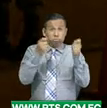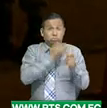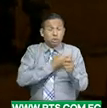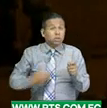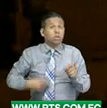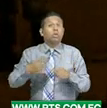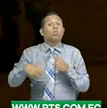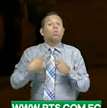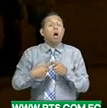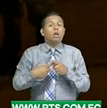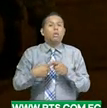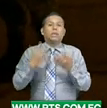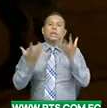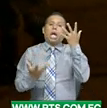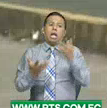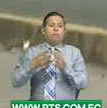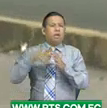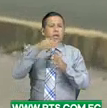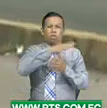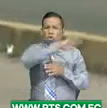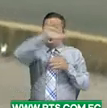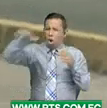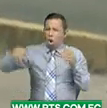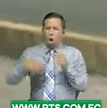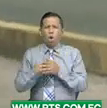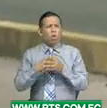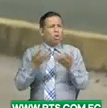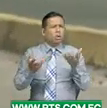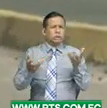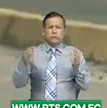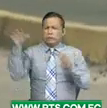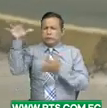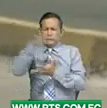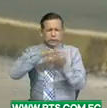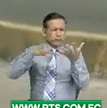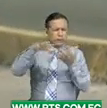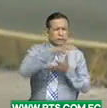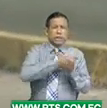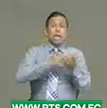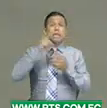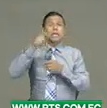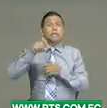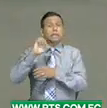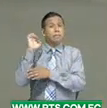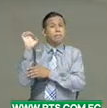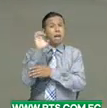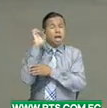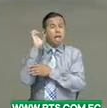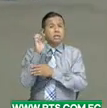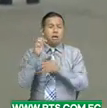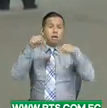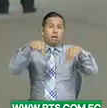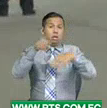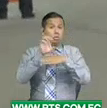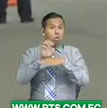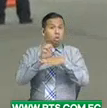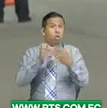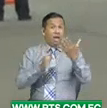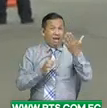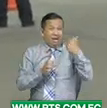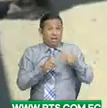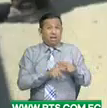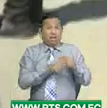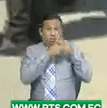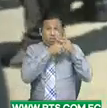cuando las normativas ordinarias no son suficientes para afrontar la emergencia. En el caso de Ecuador, durante la pandemia han